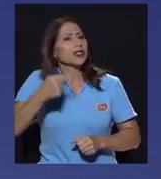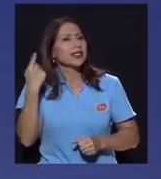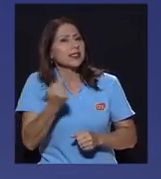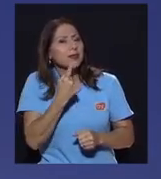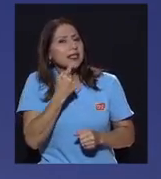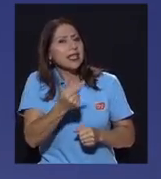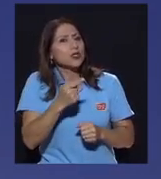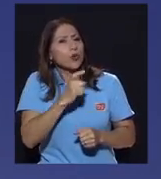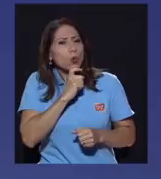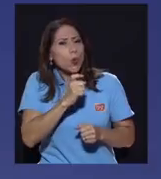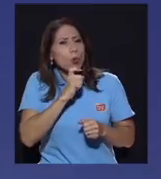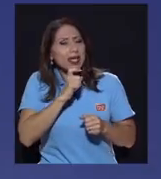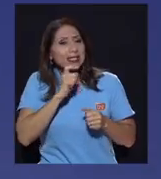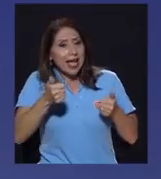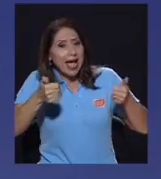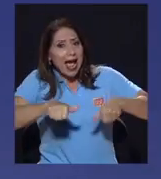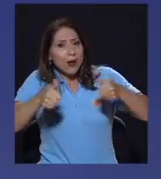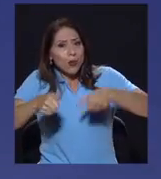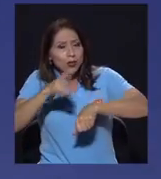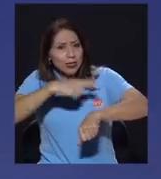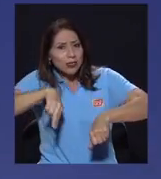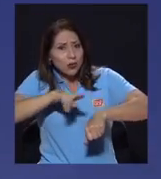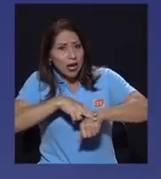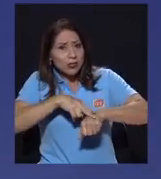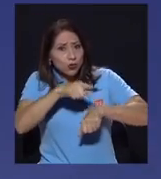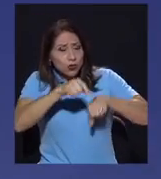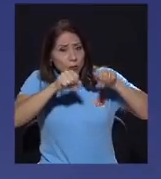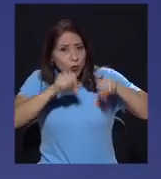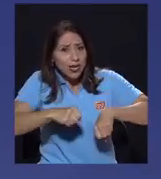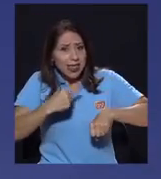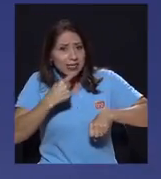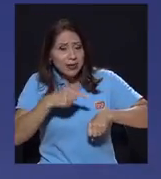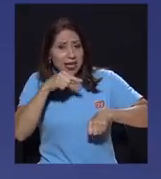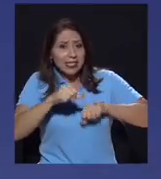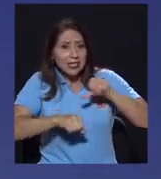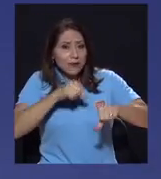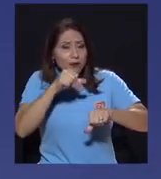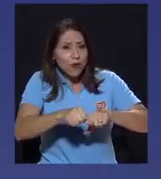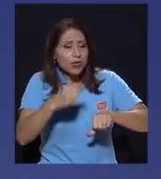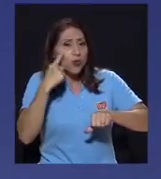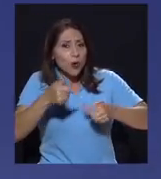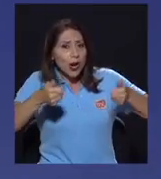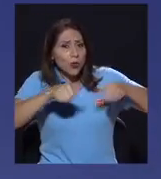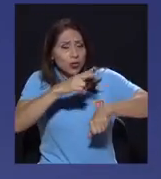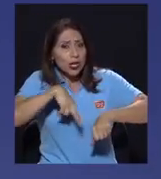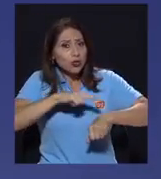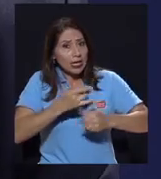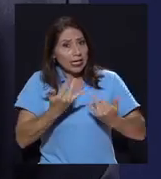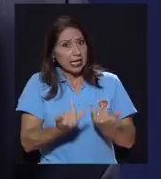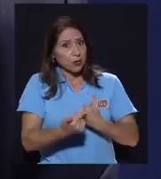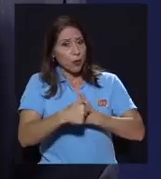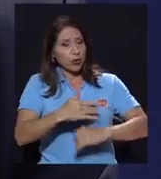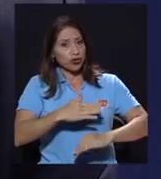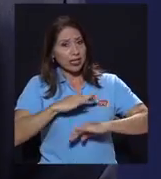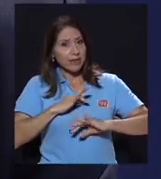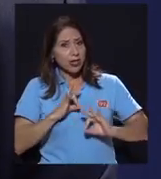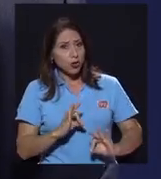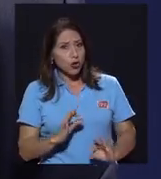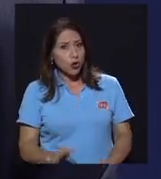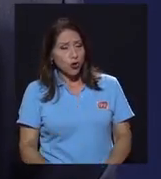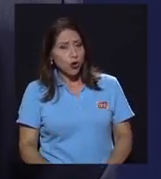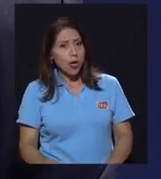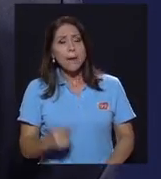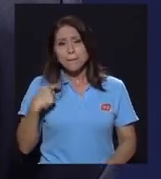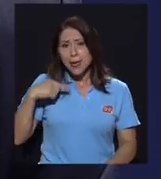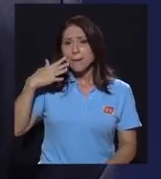nacionales usted podría decir que es ese esfuerzo por los acuerdos nacionales por la unificación es satisfactoria en este momento me parece que es